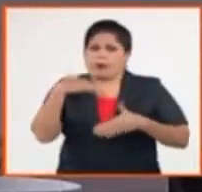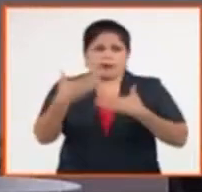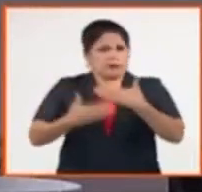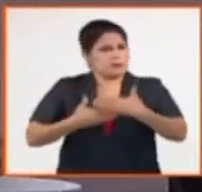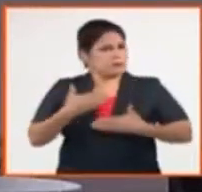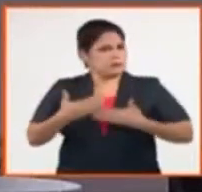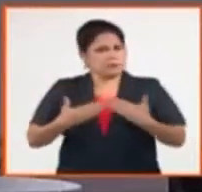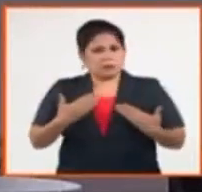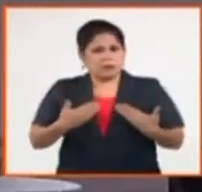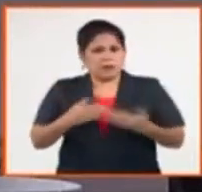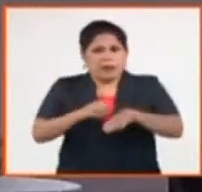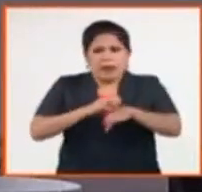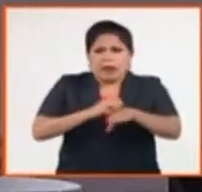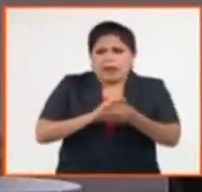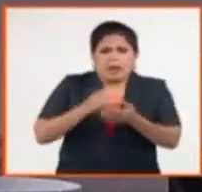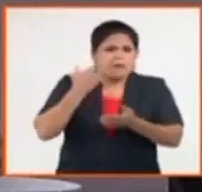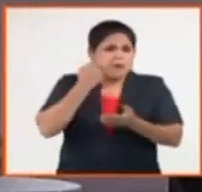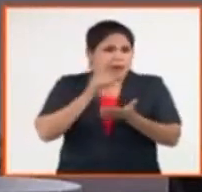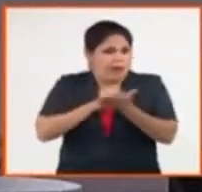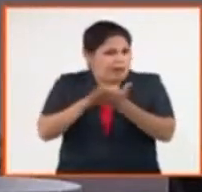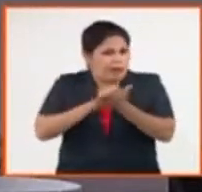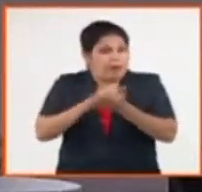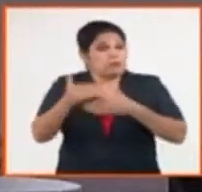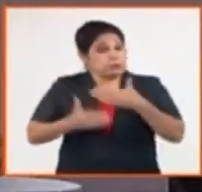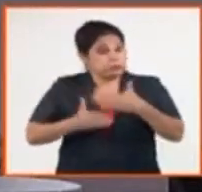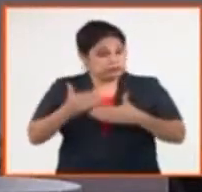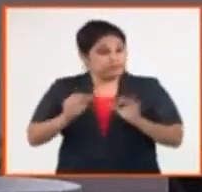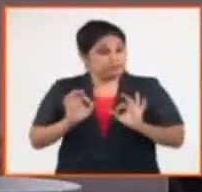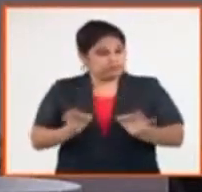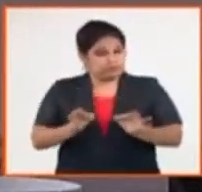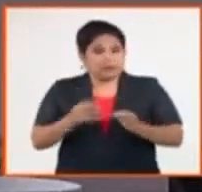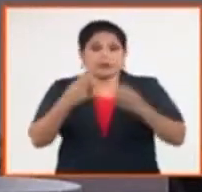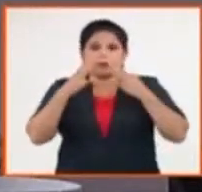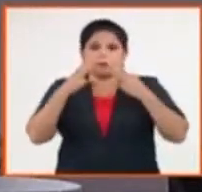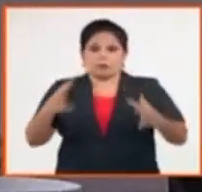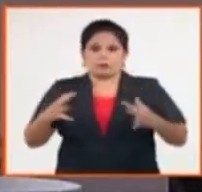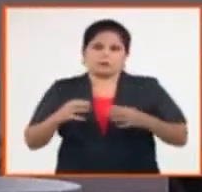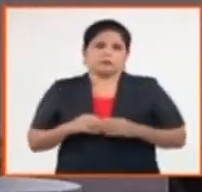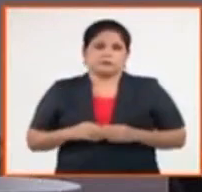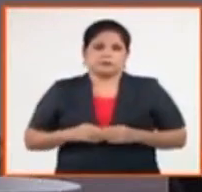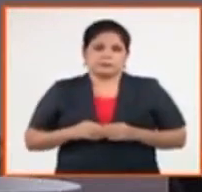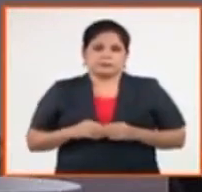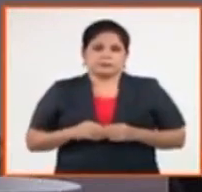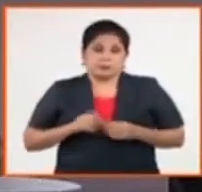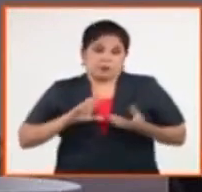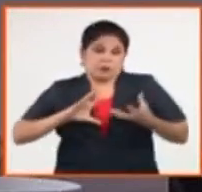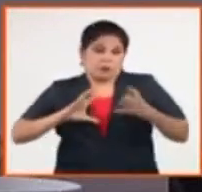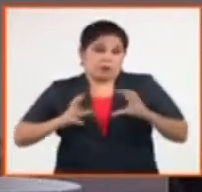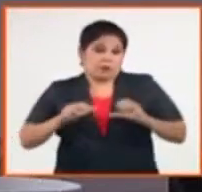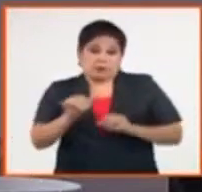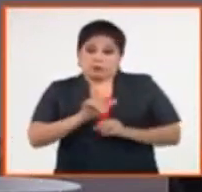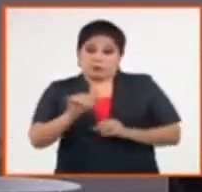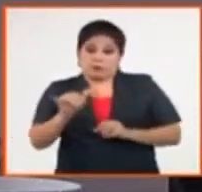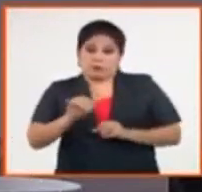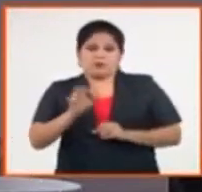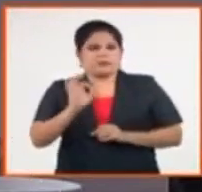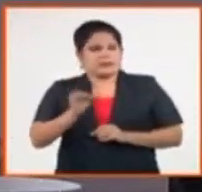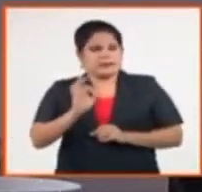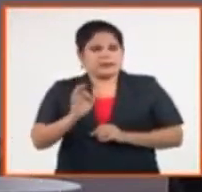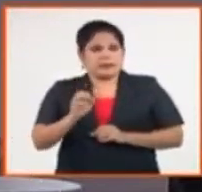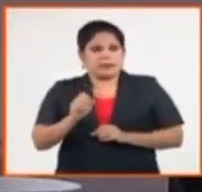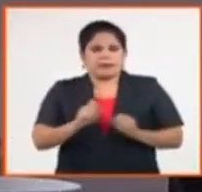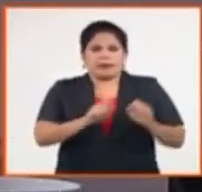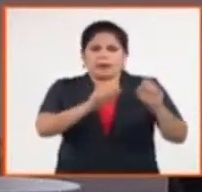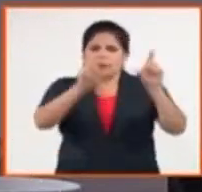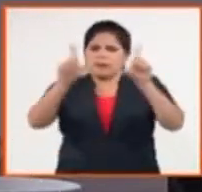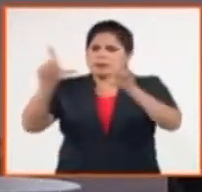ritmo, siendo un proceso realmente que tiene todo un nivel de complejidad. Constantemente vemos imágenes muy lindas